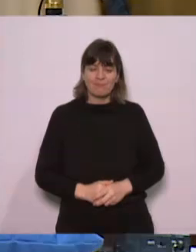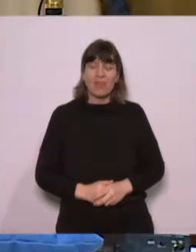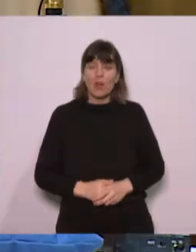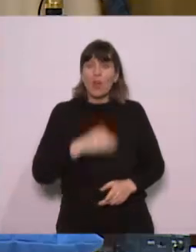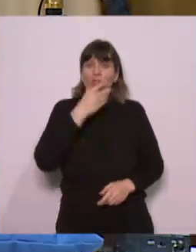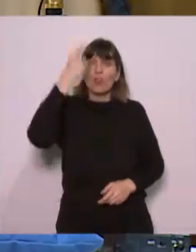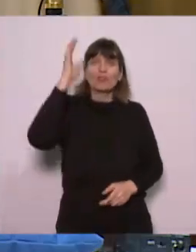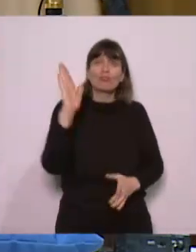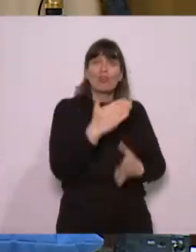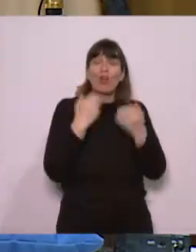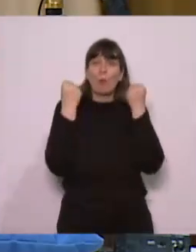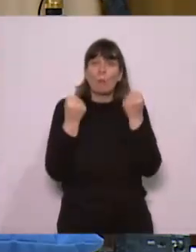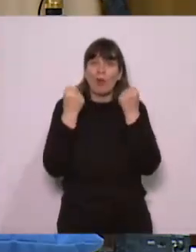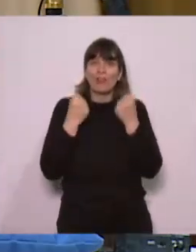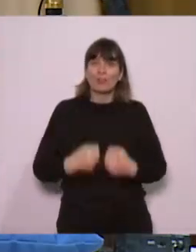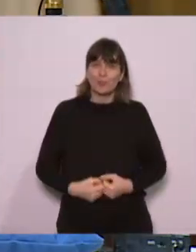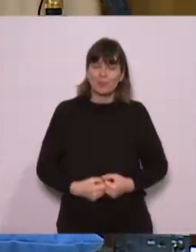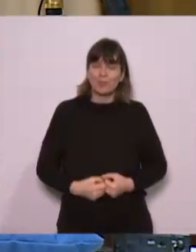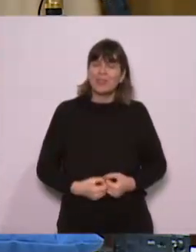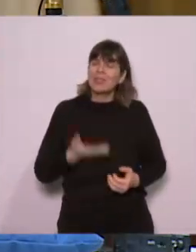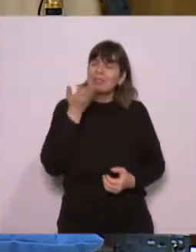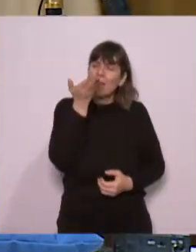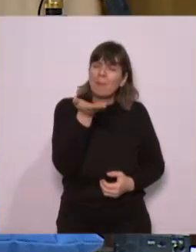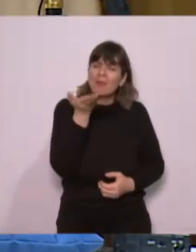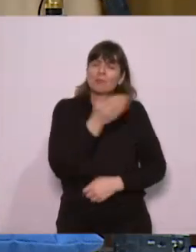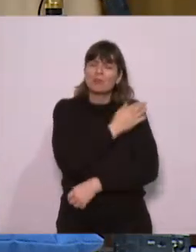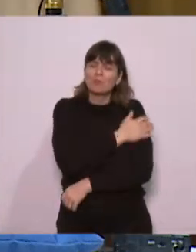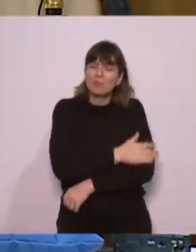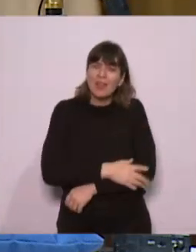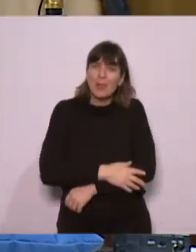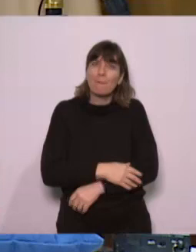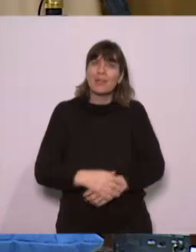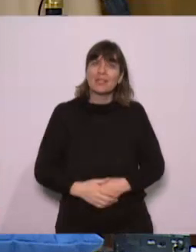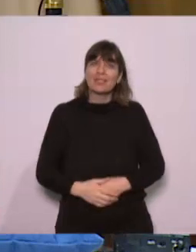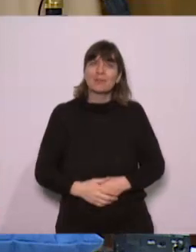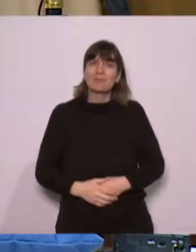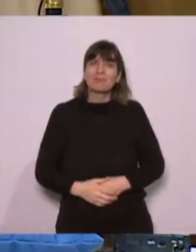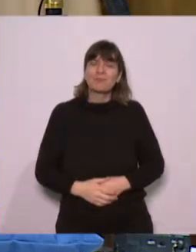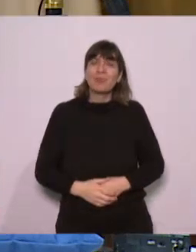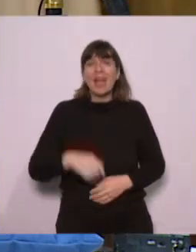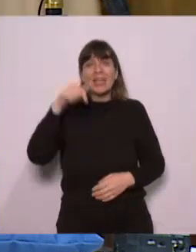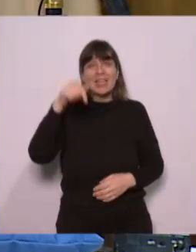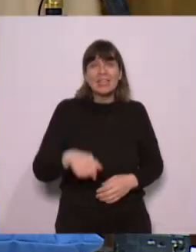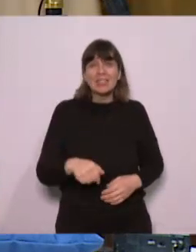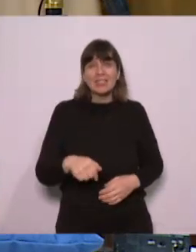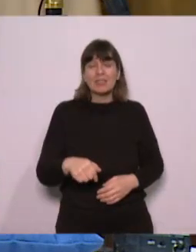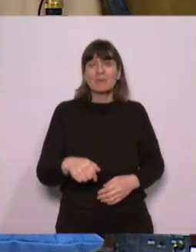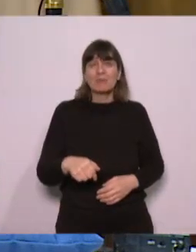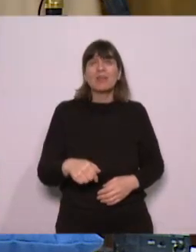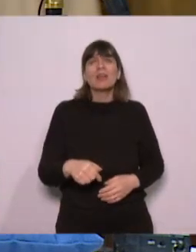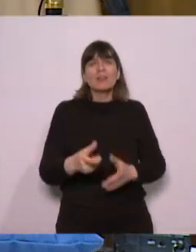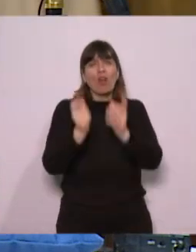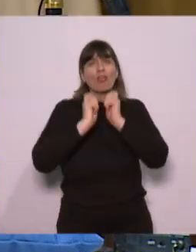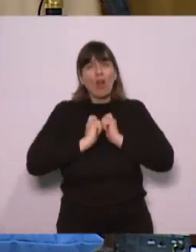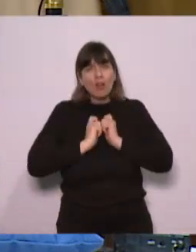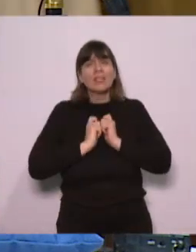Iglesia. Dios Todopoderoso, te suplicamos humildemente que así como estos